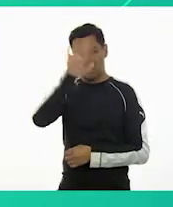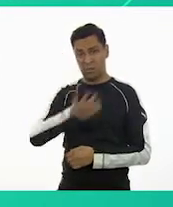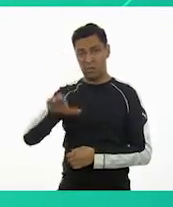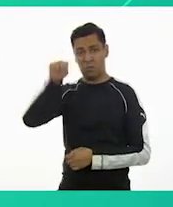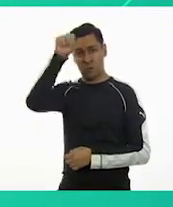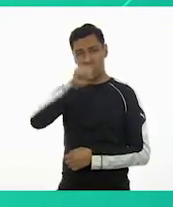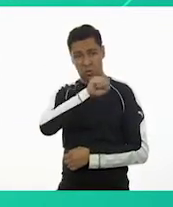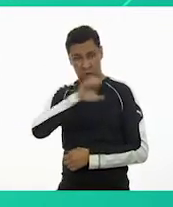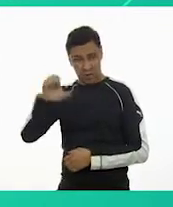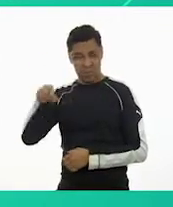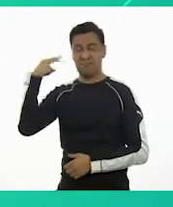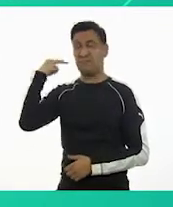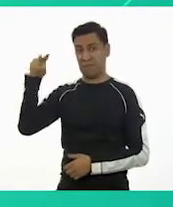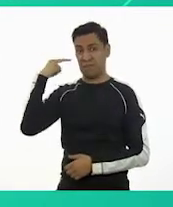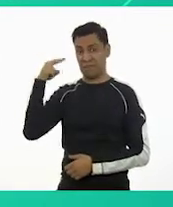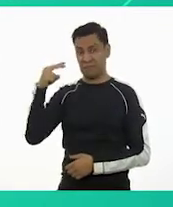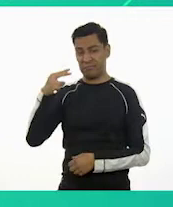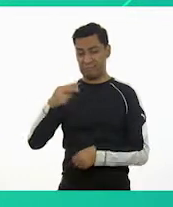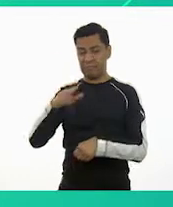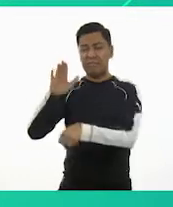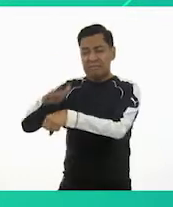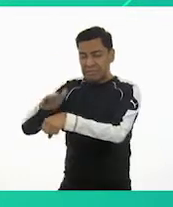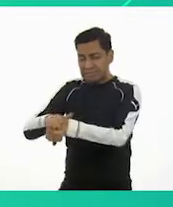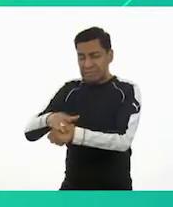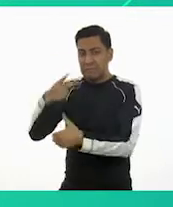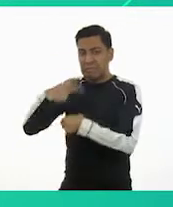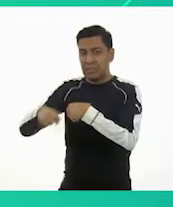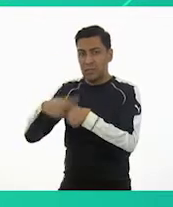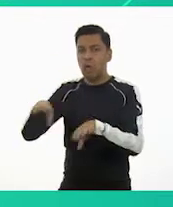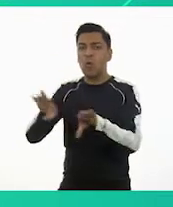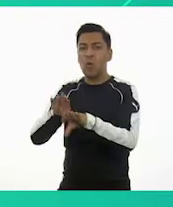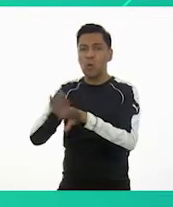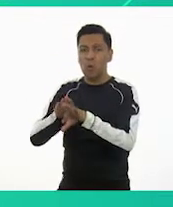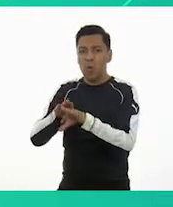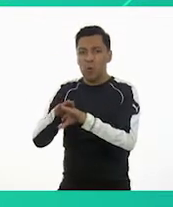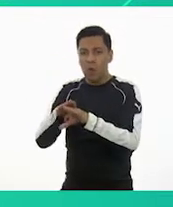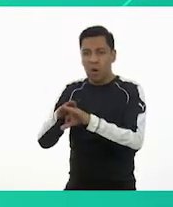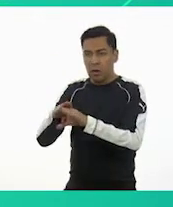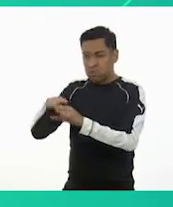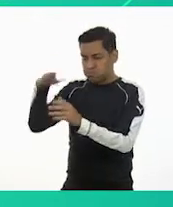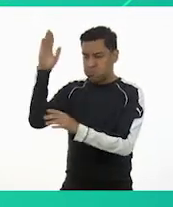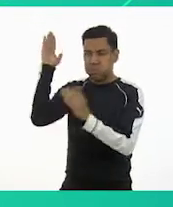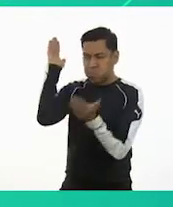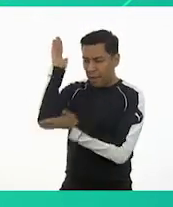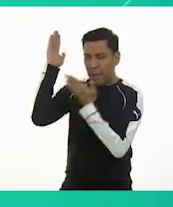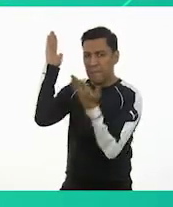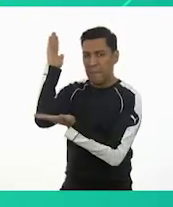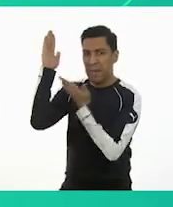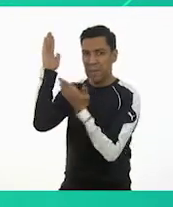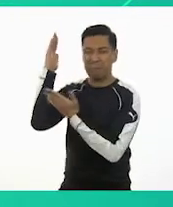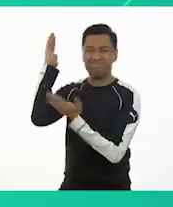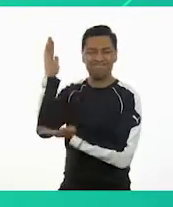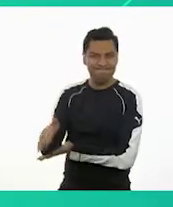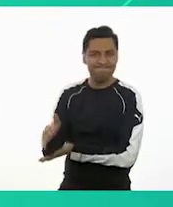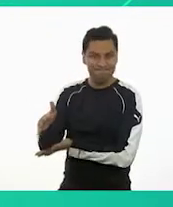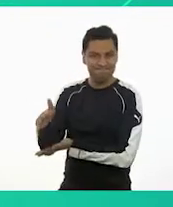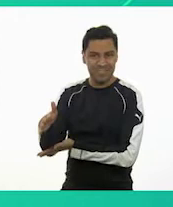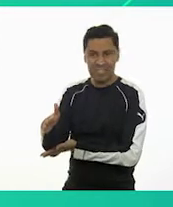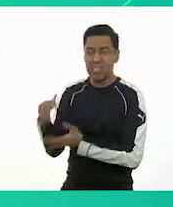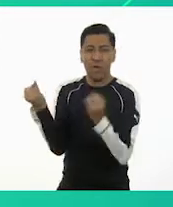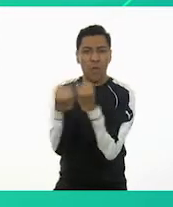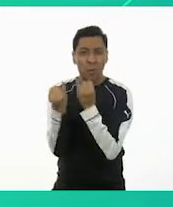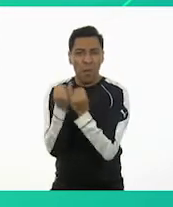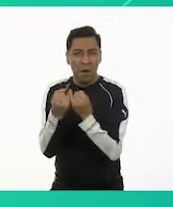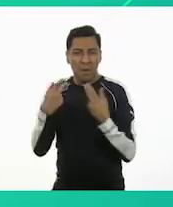principal amenaza que enfrenta es la destrucción de sus sitios de anidación, es decir, de su hábitat, pero también la caza y captura de